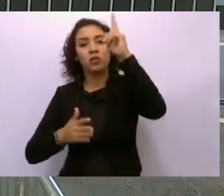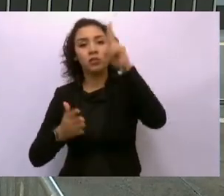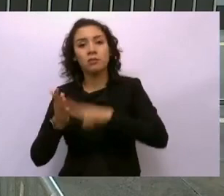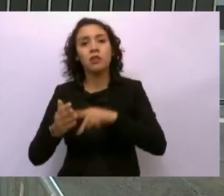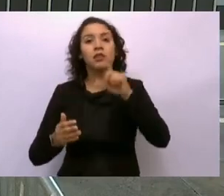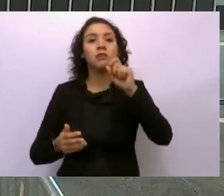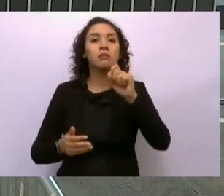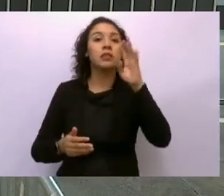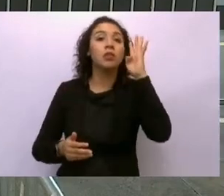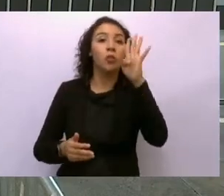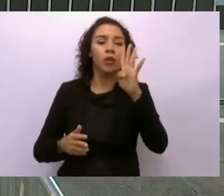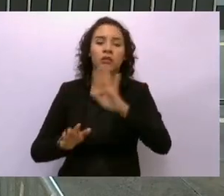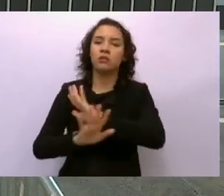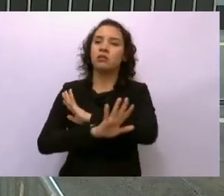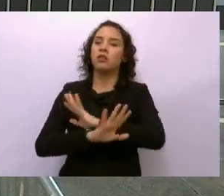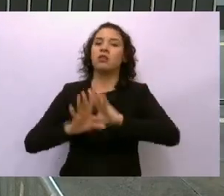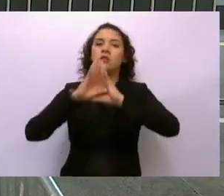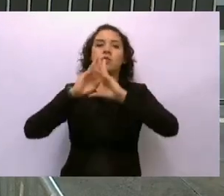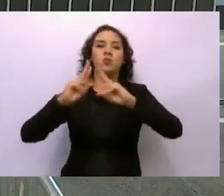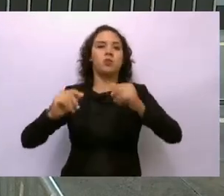Todas las claves.